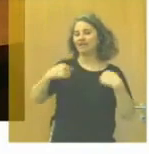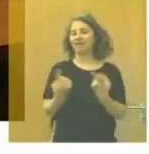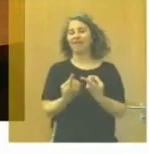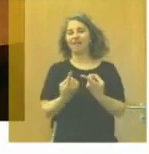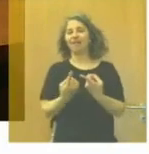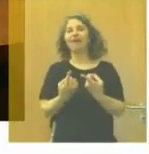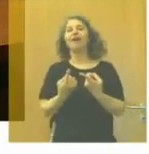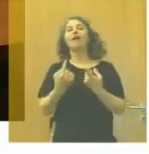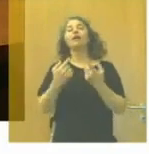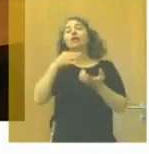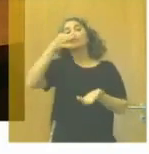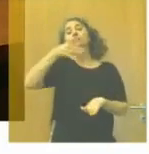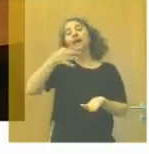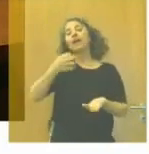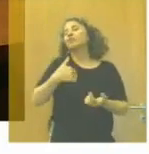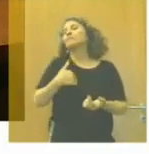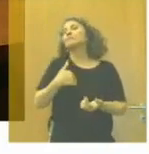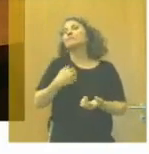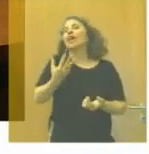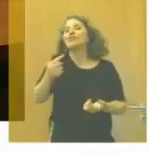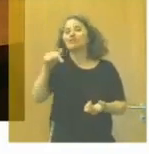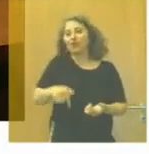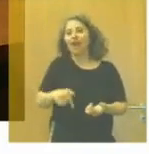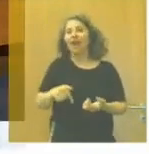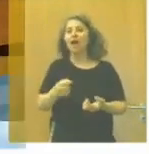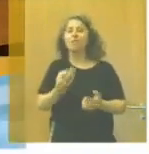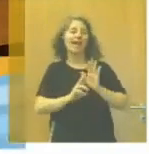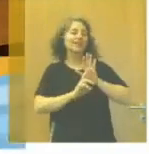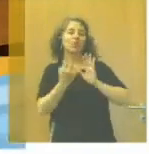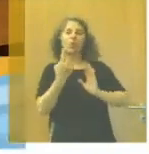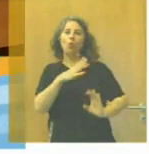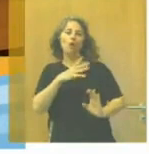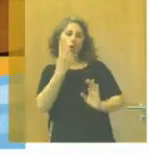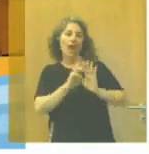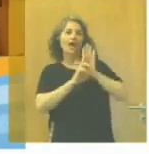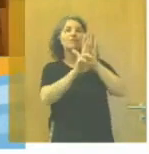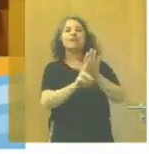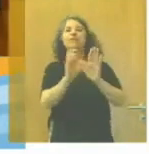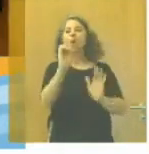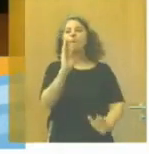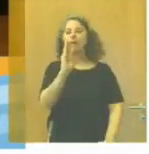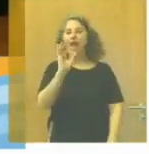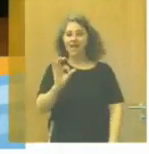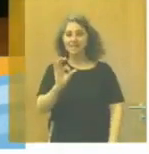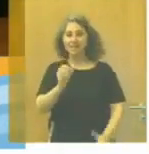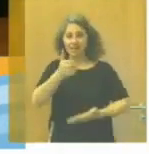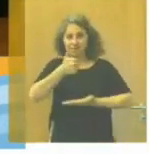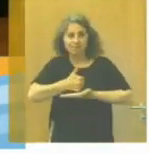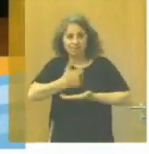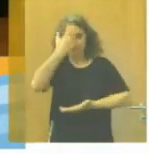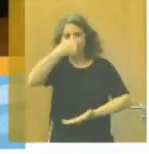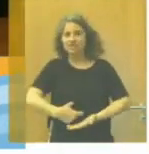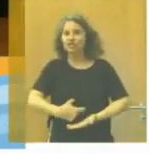contarles que el motivo de mi presencia aquí es para que hubiera una representación de OPS de cuerpo presente, en